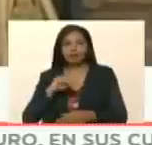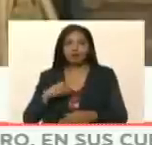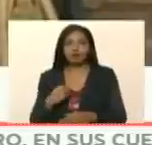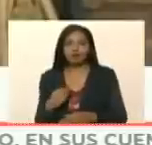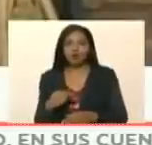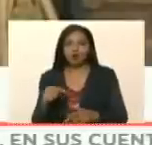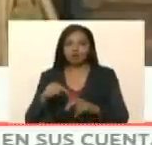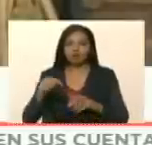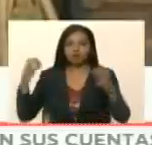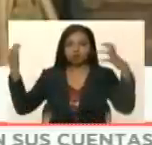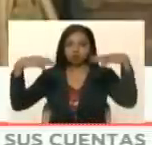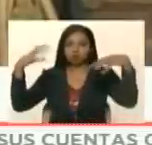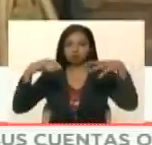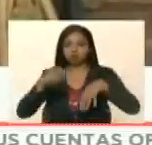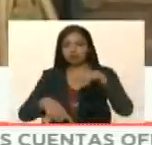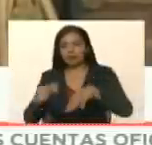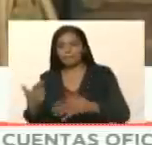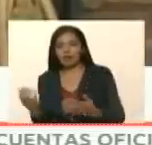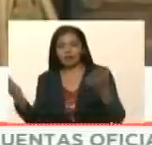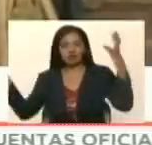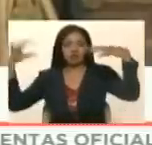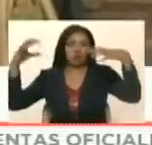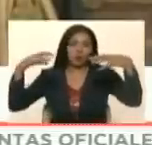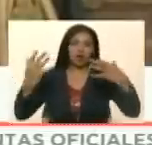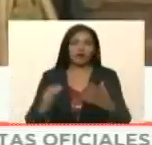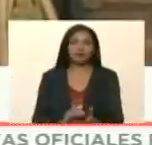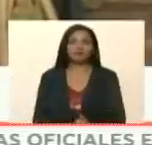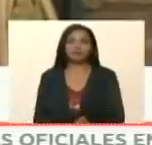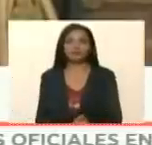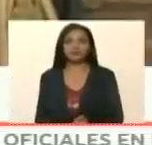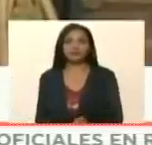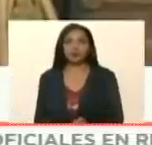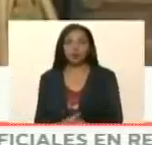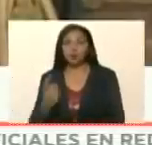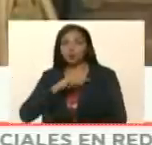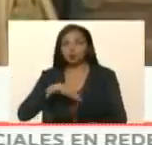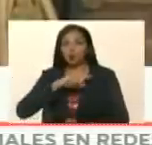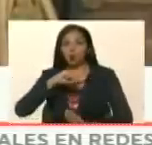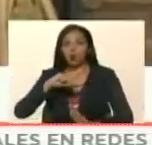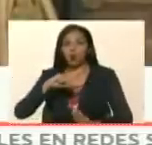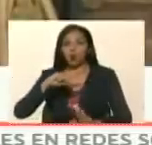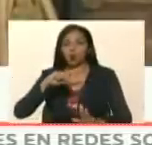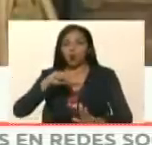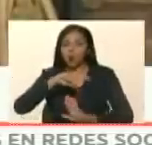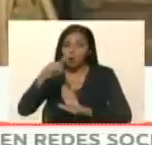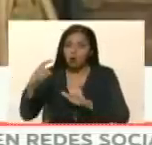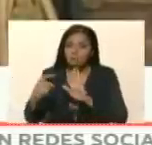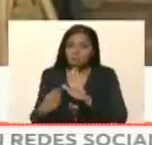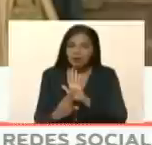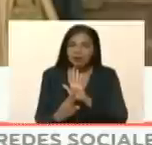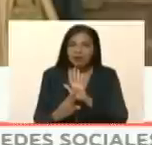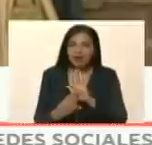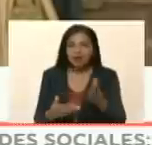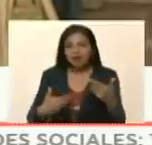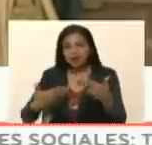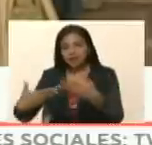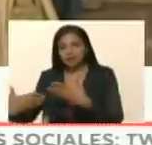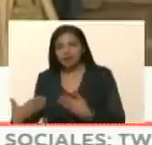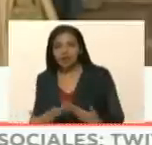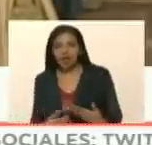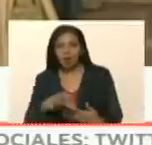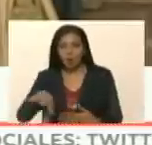ciclo lluvioso. Tenemos que culminar en esta etapa la entrega de insumos en los